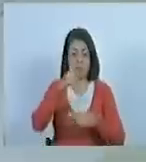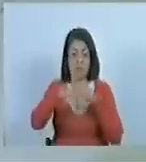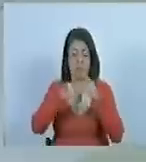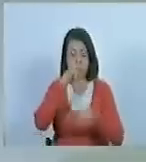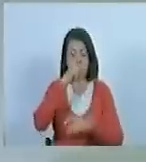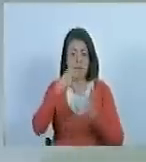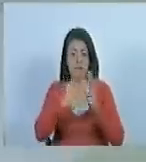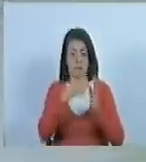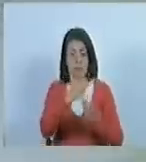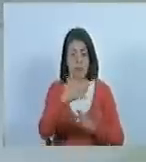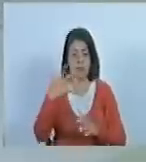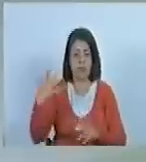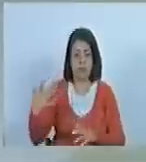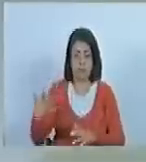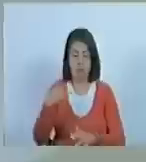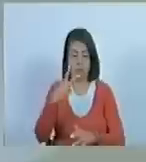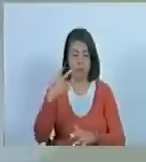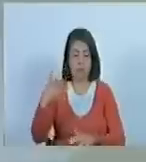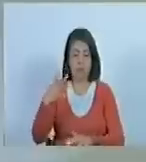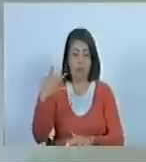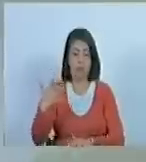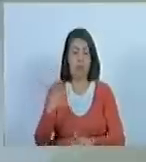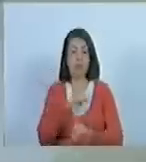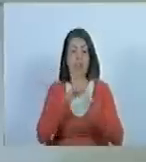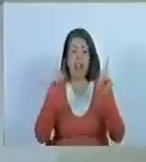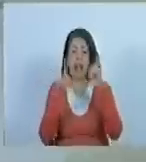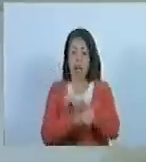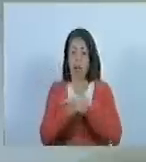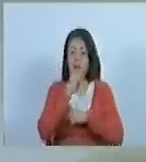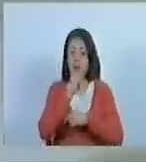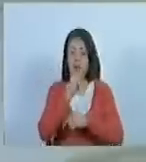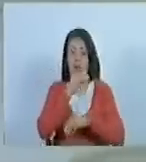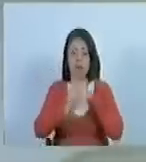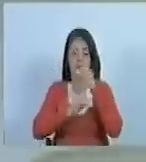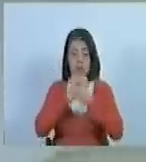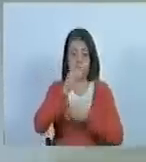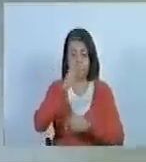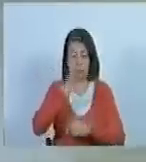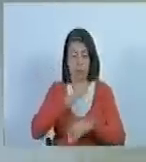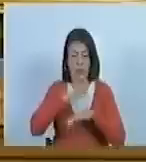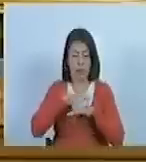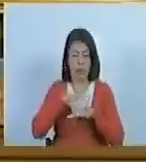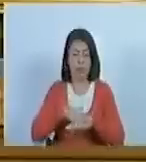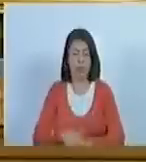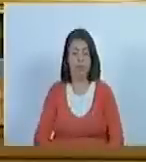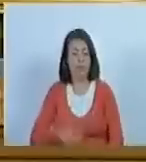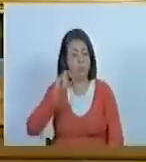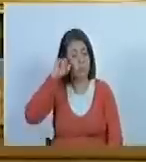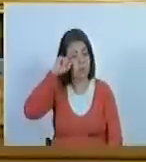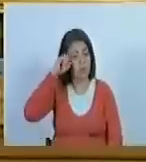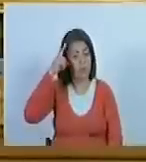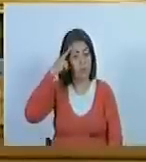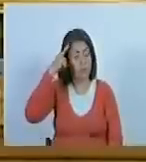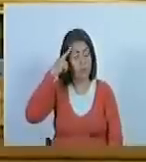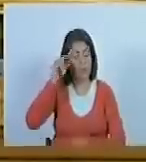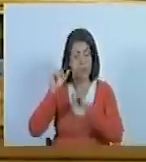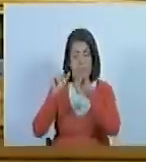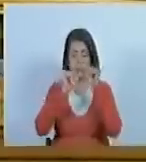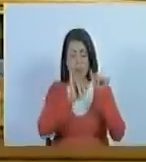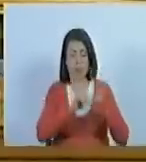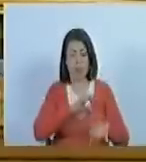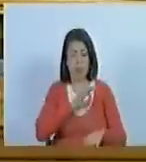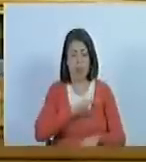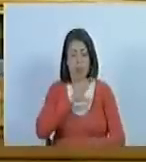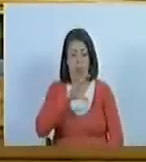años 24 y 25. Es la tergiversación de los hechos que realmente ocurrieron, reconocido por el mismo